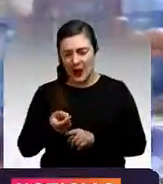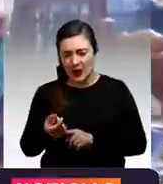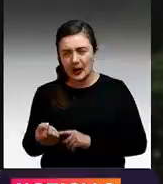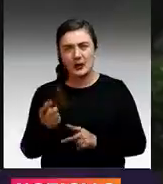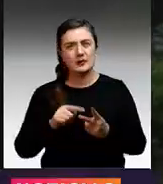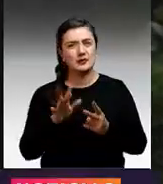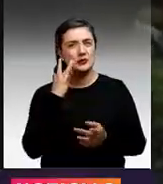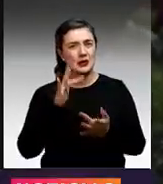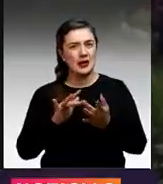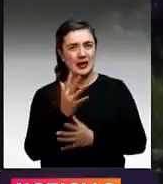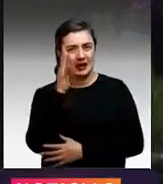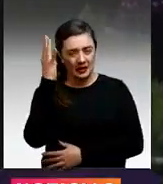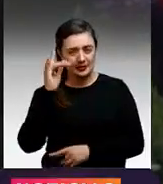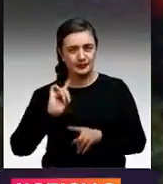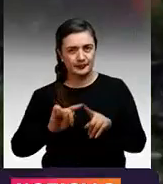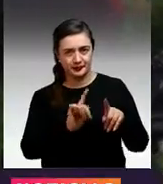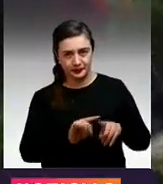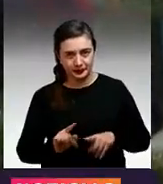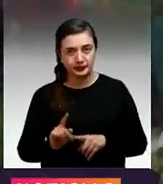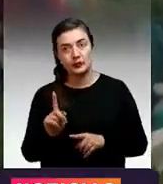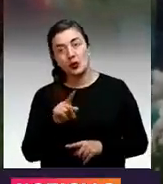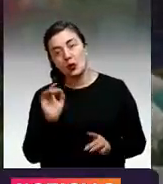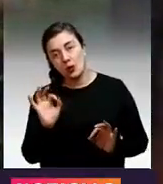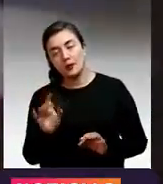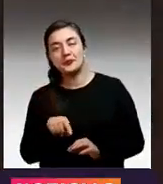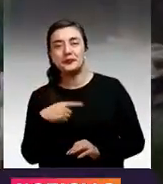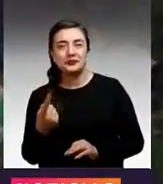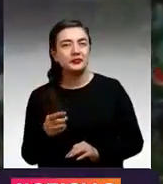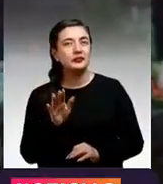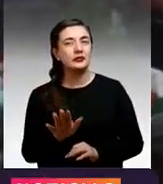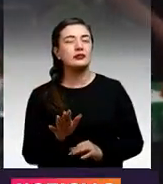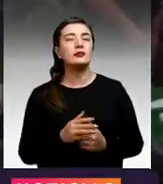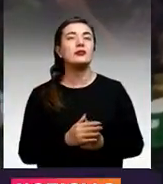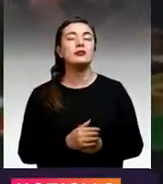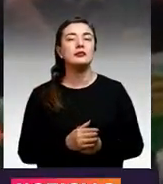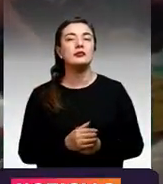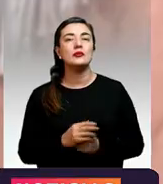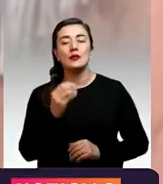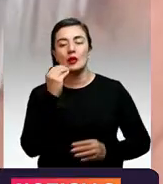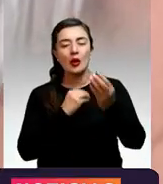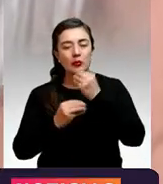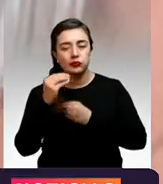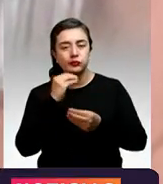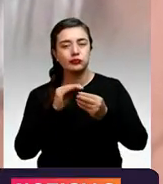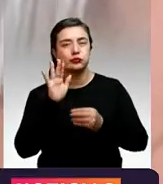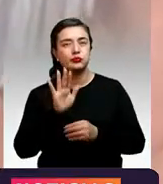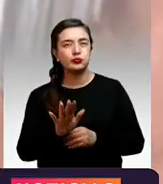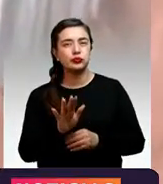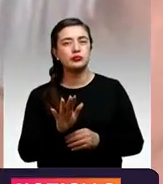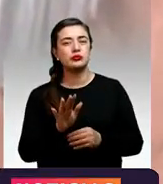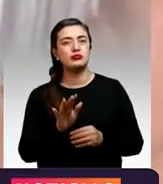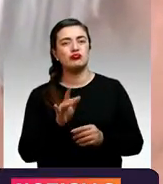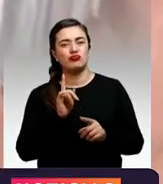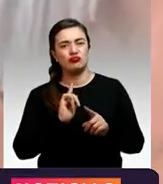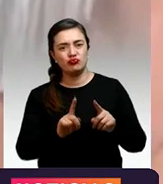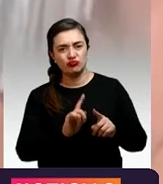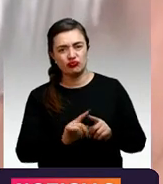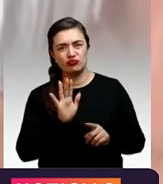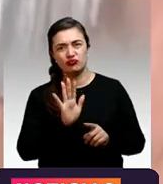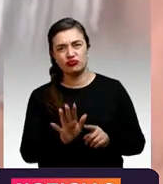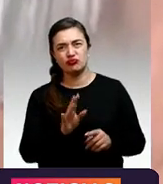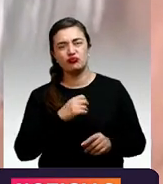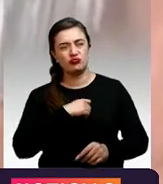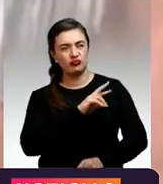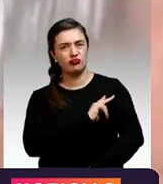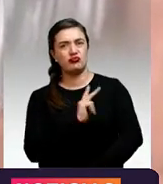árboles, incluso en comidas que tienen alto contenido de proteínas,